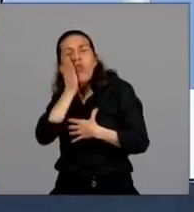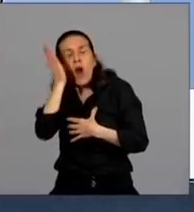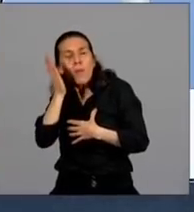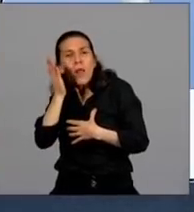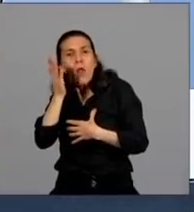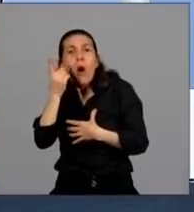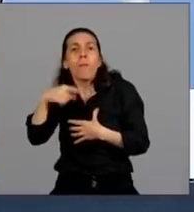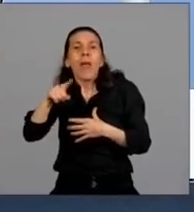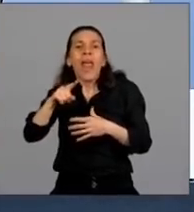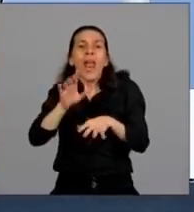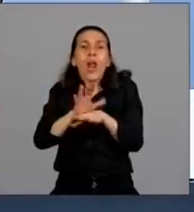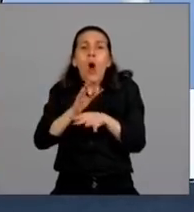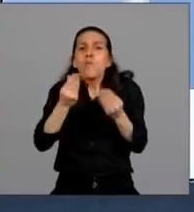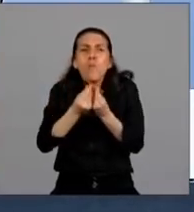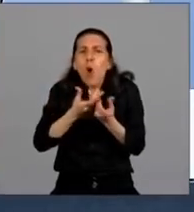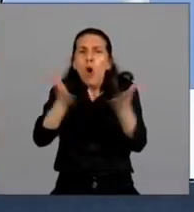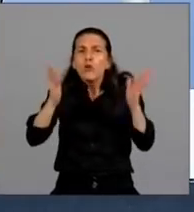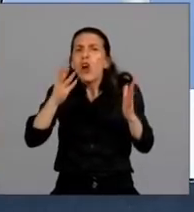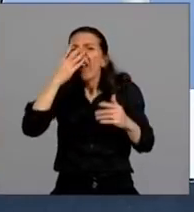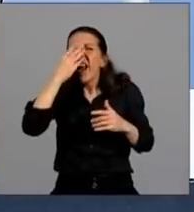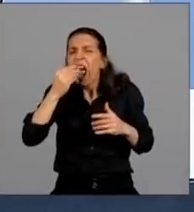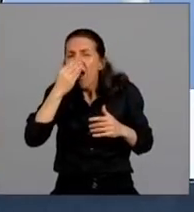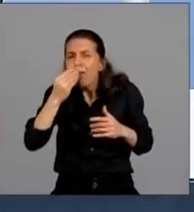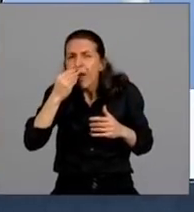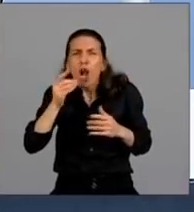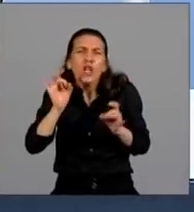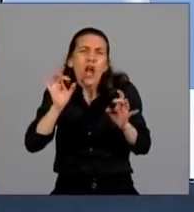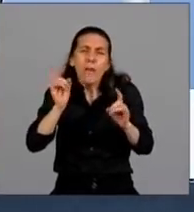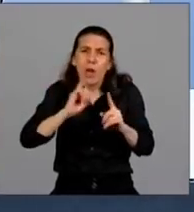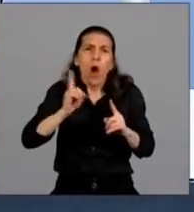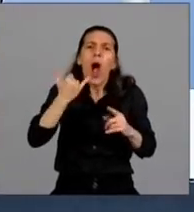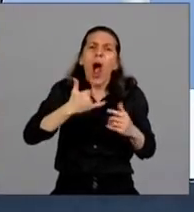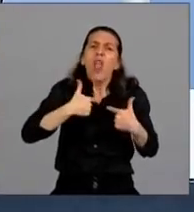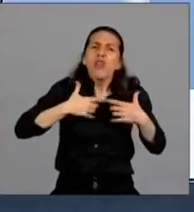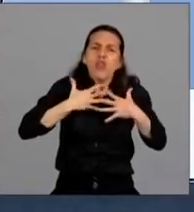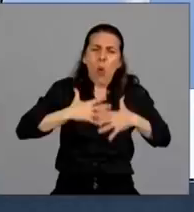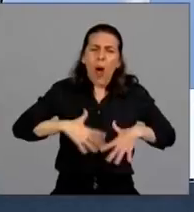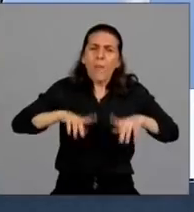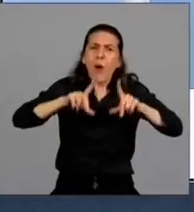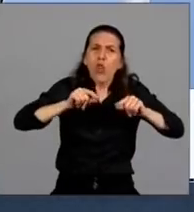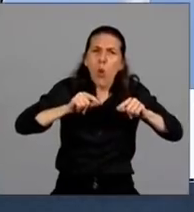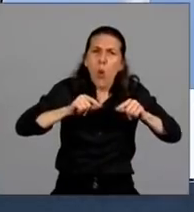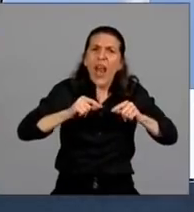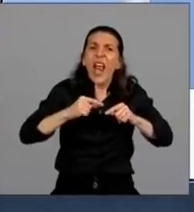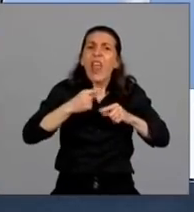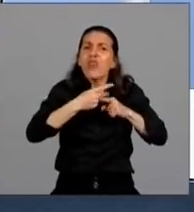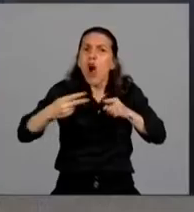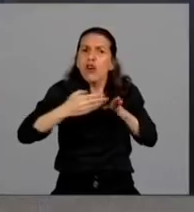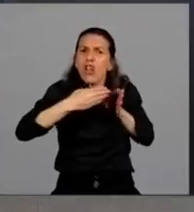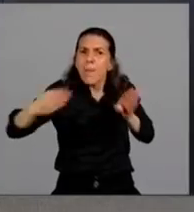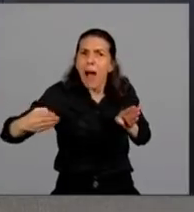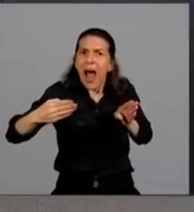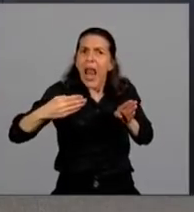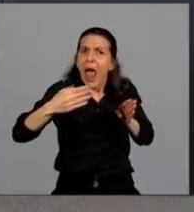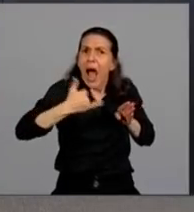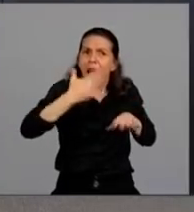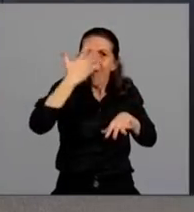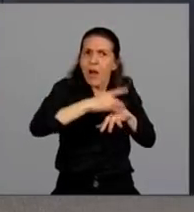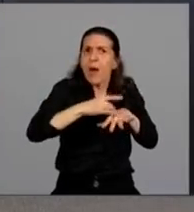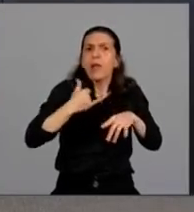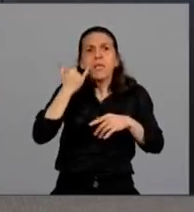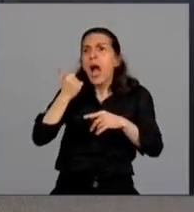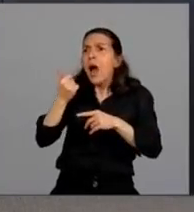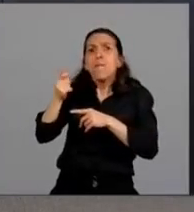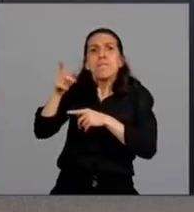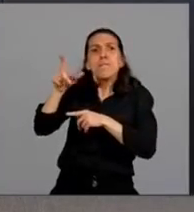resfriado. Es muy dolorosa, se cursa en 15 días, he hablado con varios recuperados de COVID, te ha pasado también a